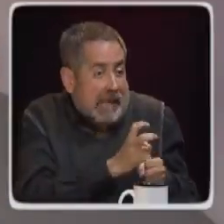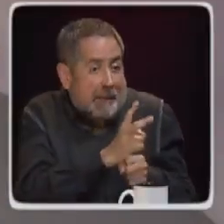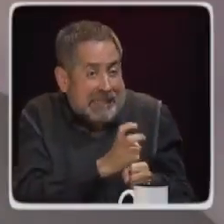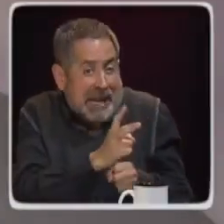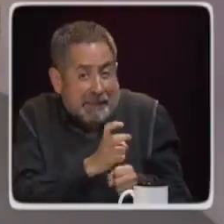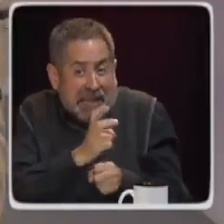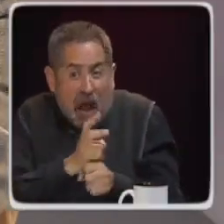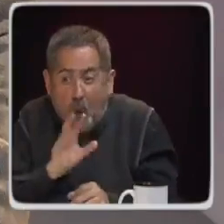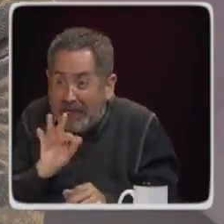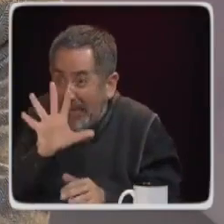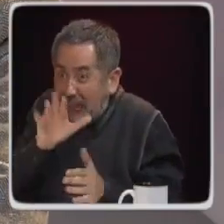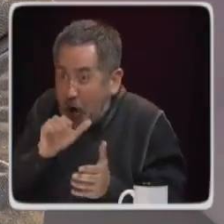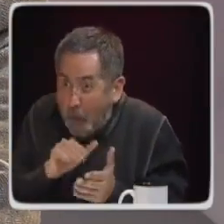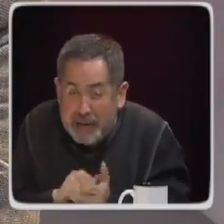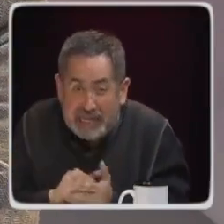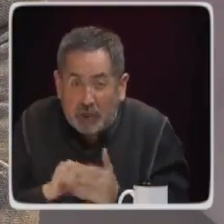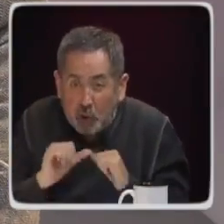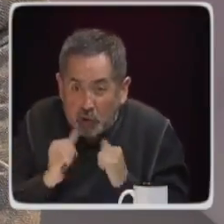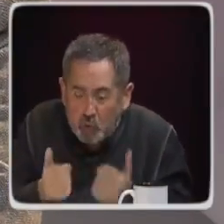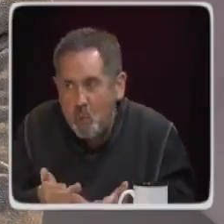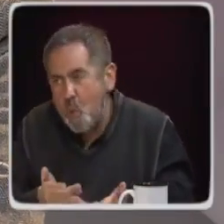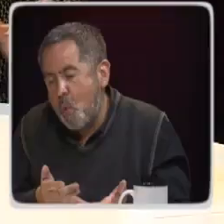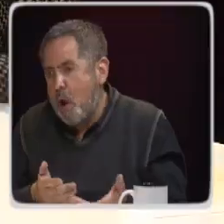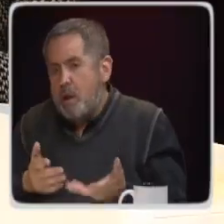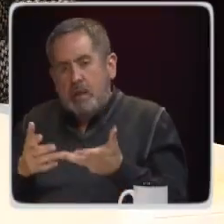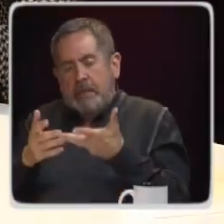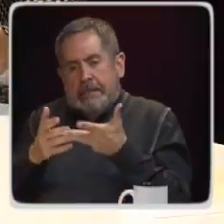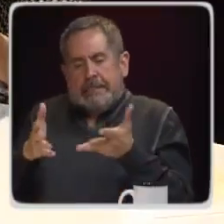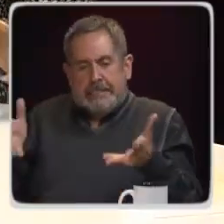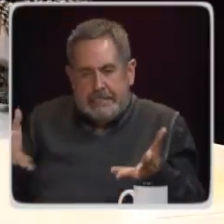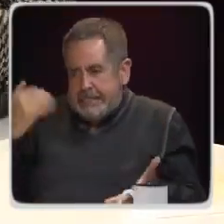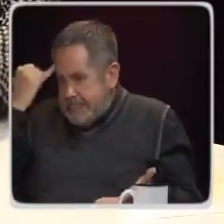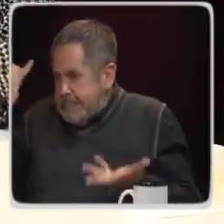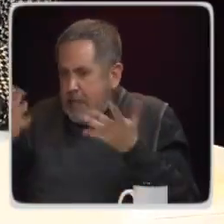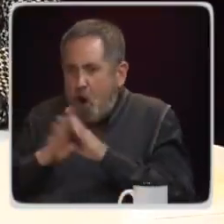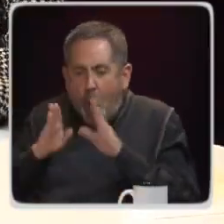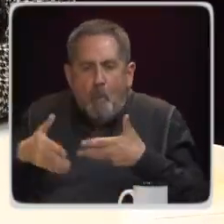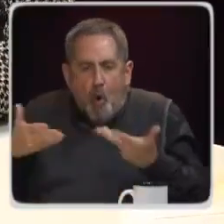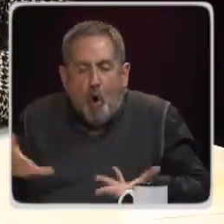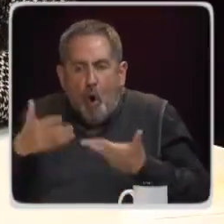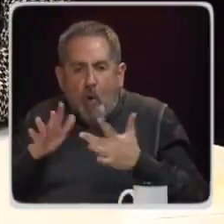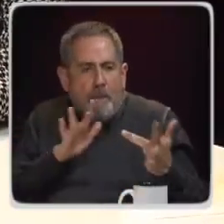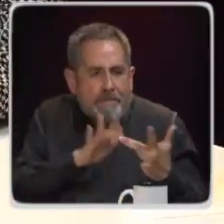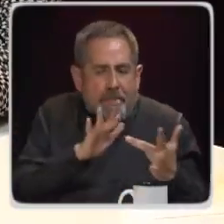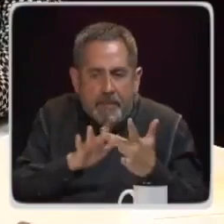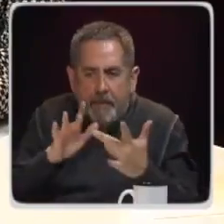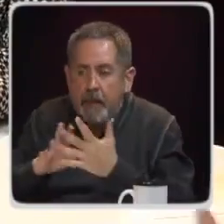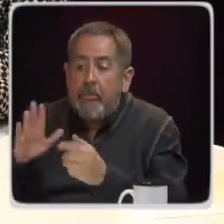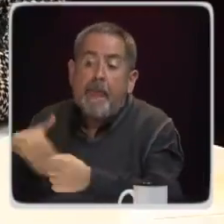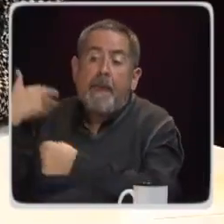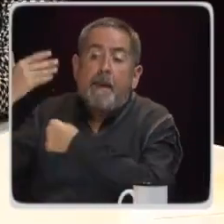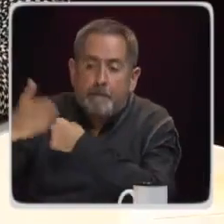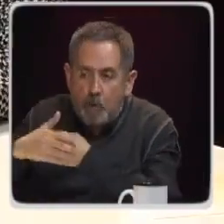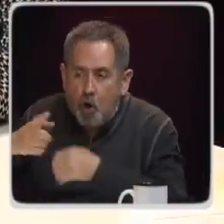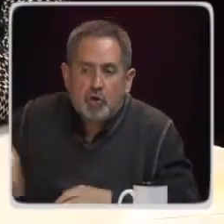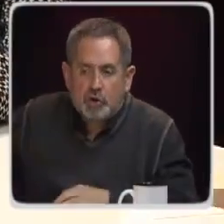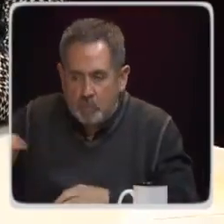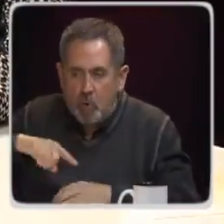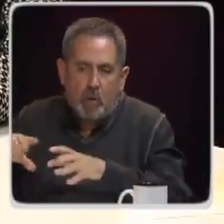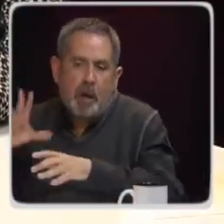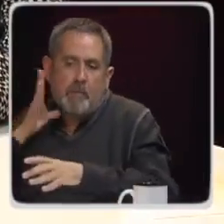Es un idioma que se va difundiendo, por ejemplo, el español. ¿Ustedes de dónde proviene? ¿Cómo acordaron el español? ¿Cómo acordaron los vocablos? Quizás,